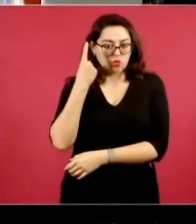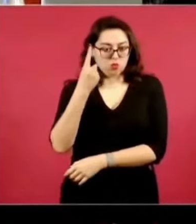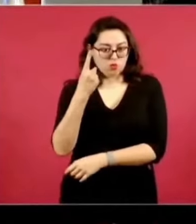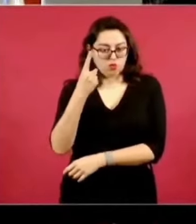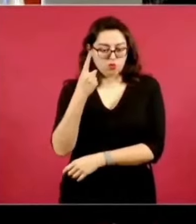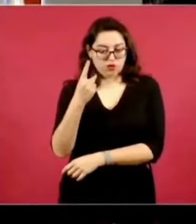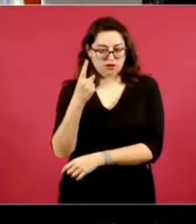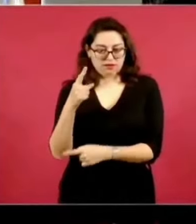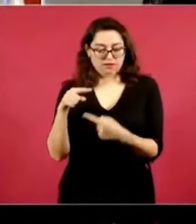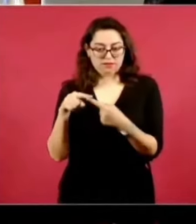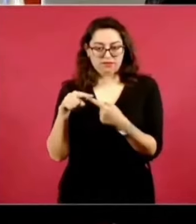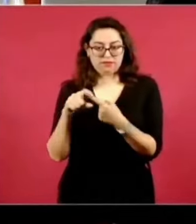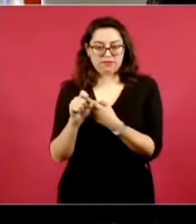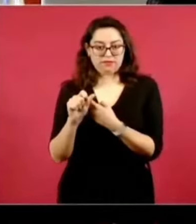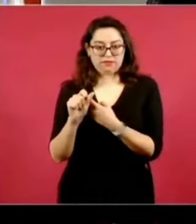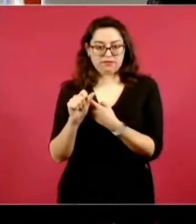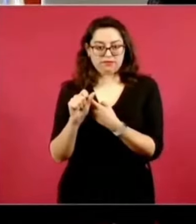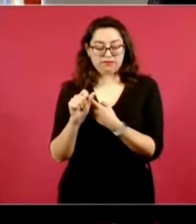¿Mande?